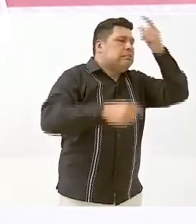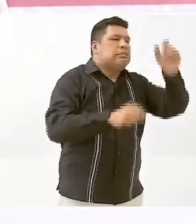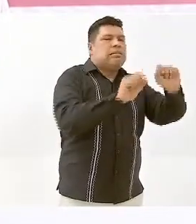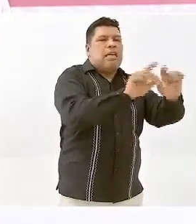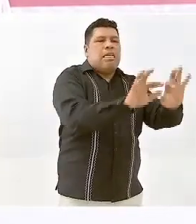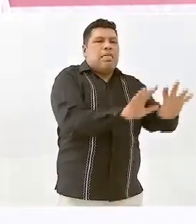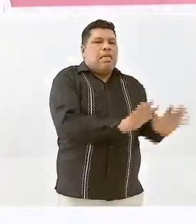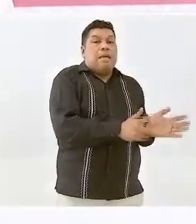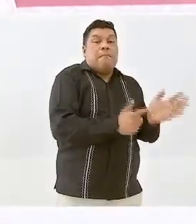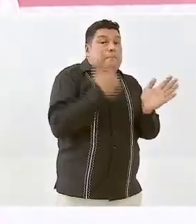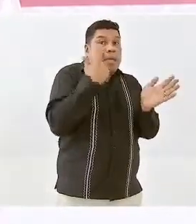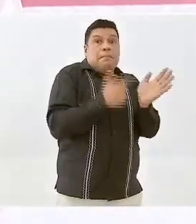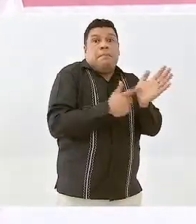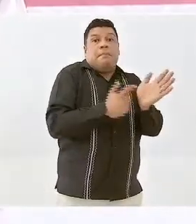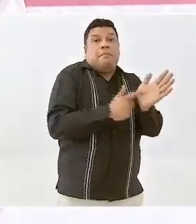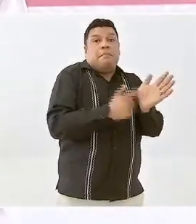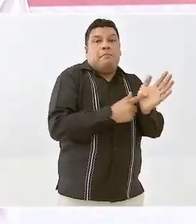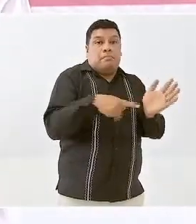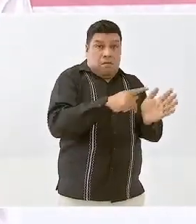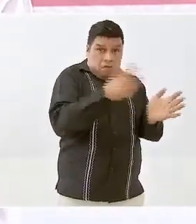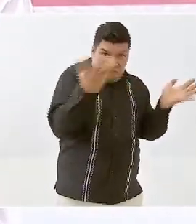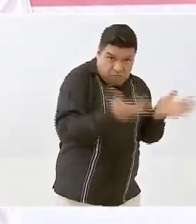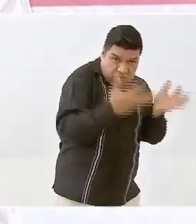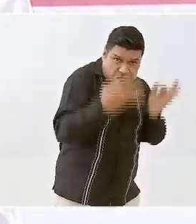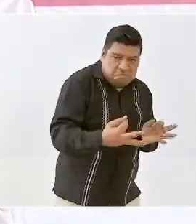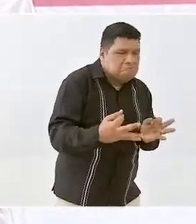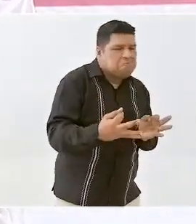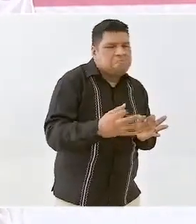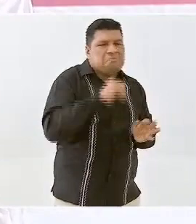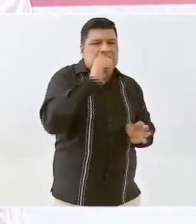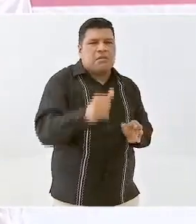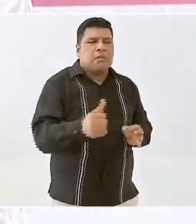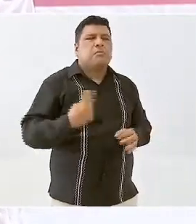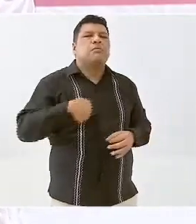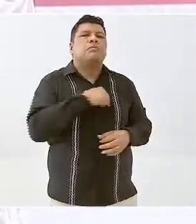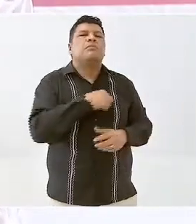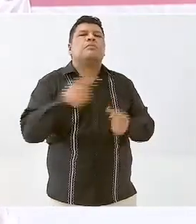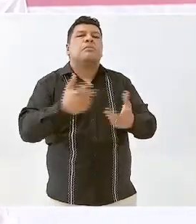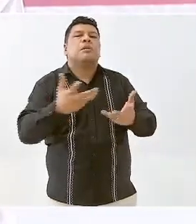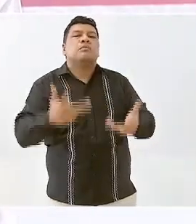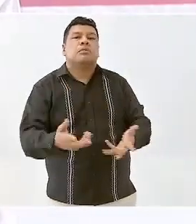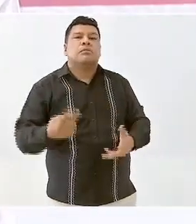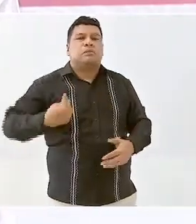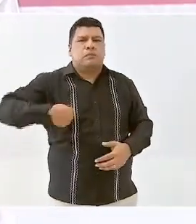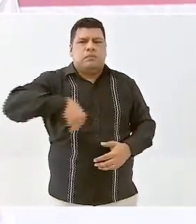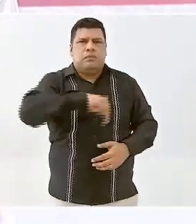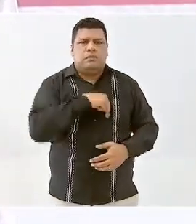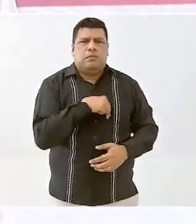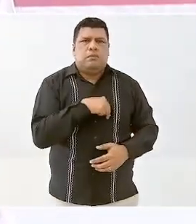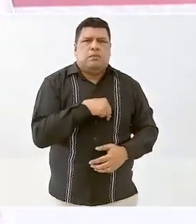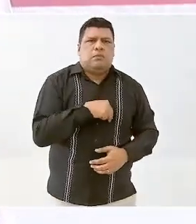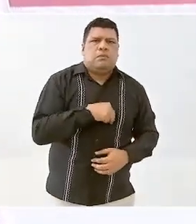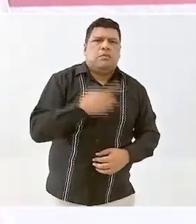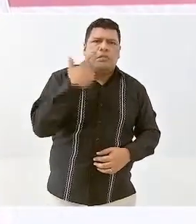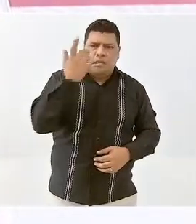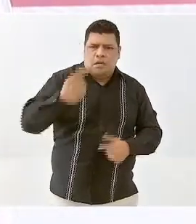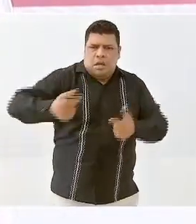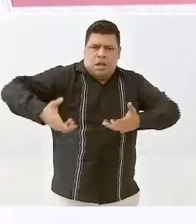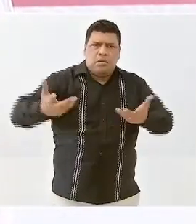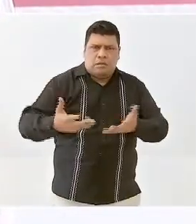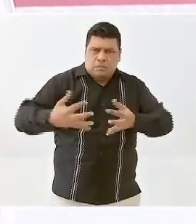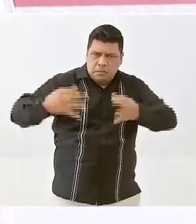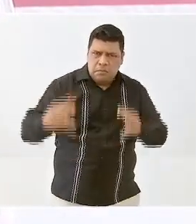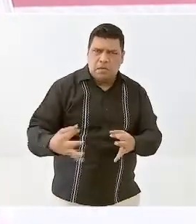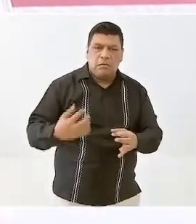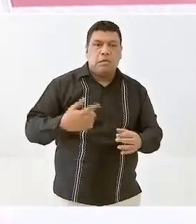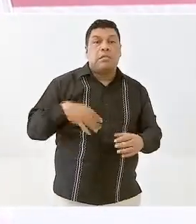Entonces, lo que requerimos es ya definir lo que es posible. Una cosa es